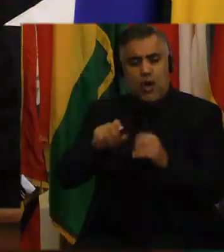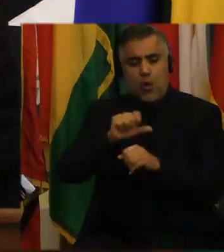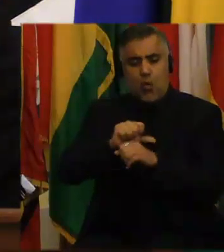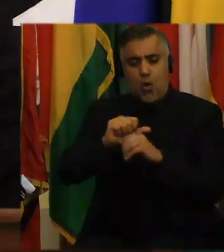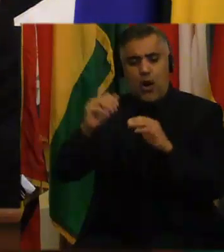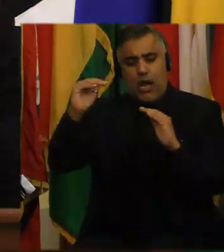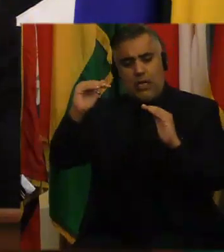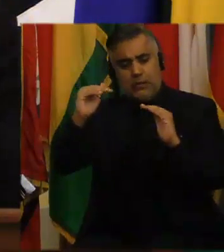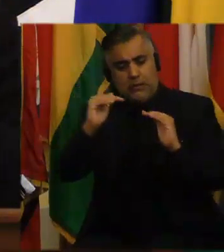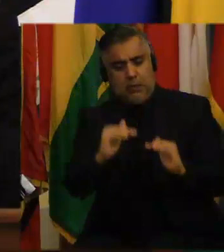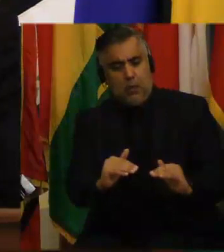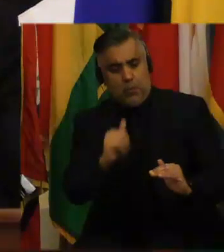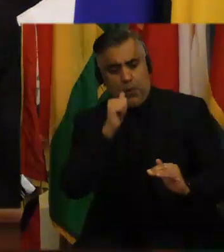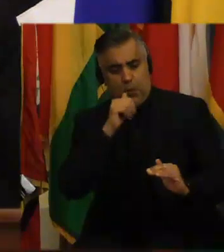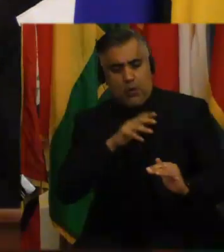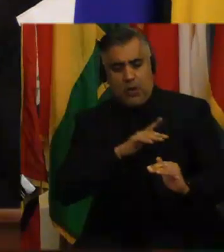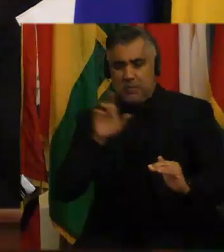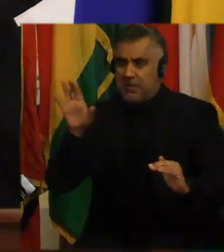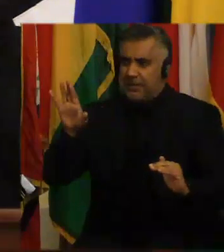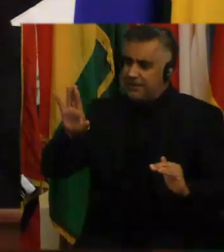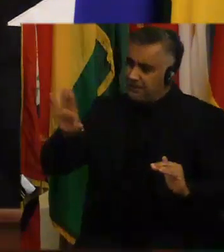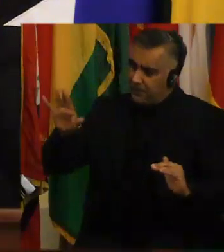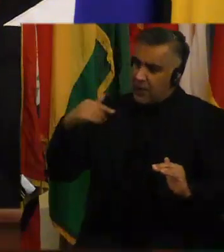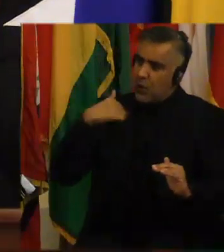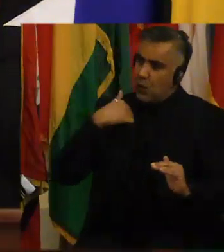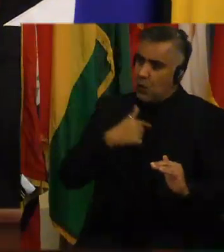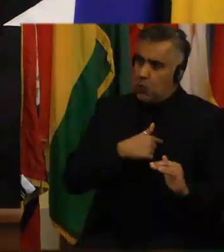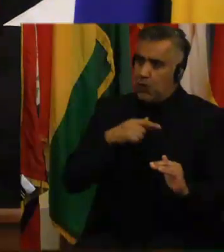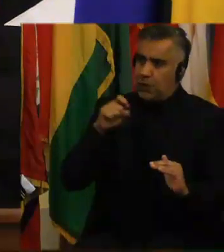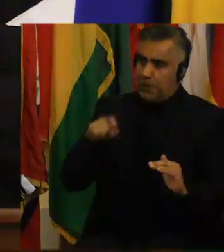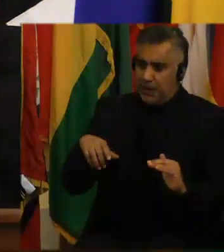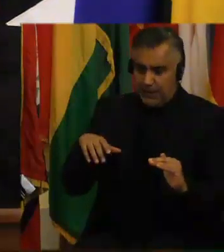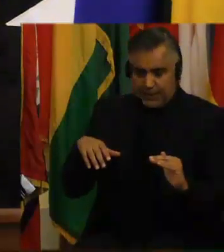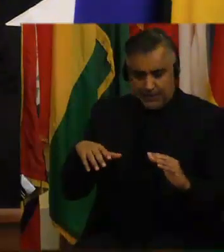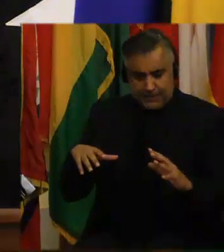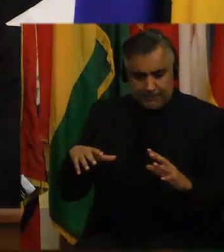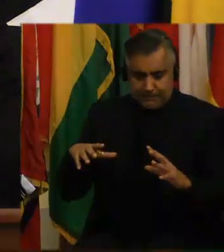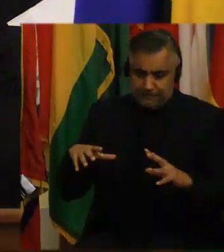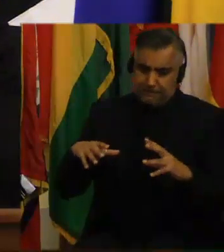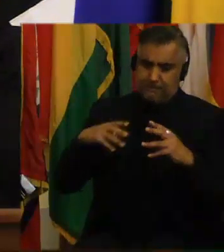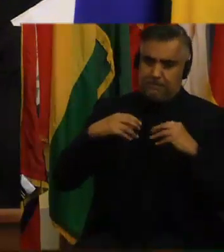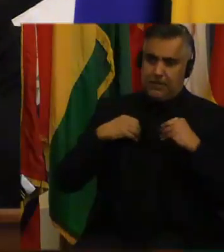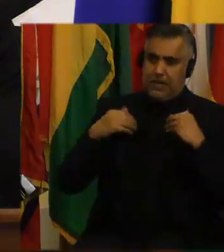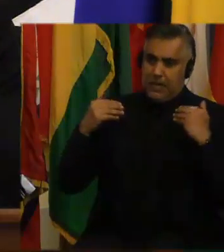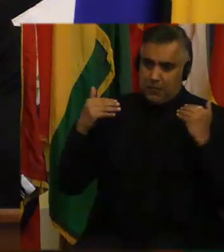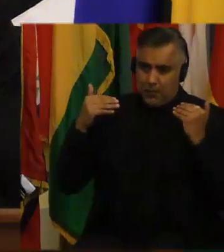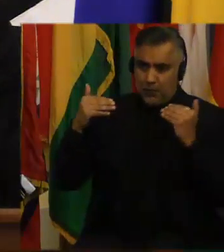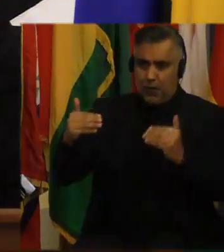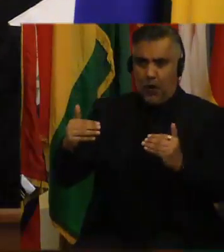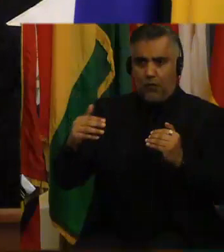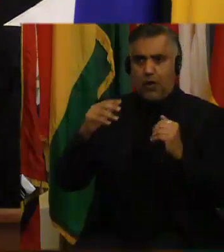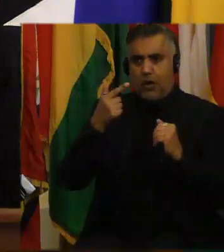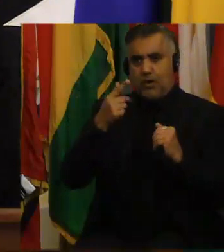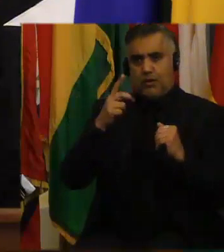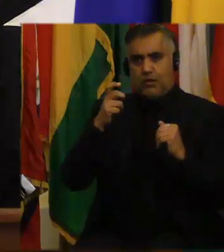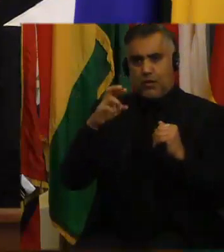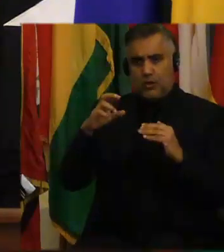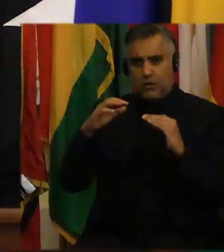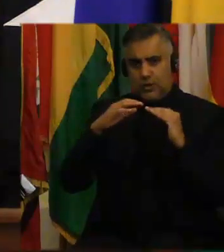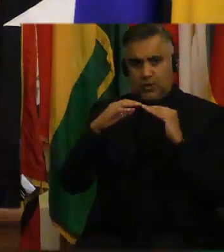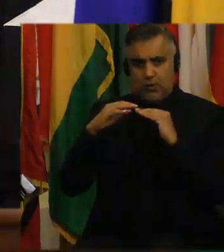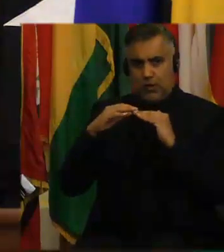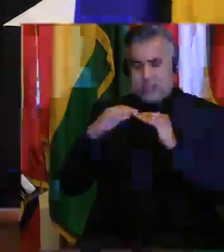debemos posicionarnos y avanzar firmemente y de manera decidida en la agenda de género, que en 2015 se reafirmó como objetivo